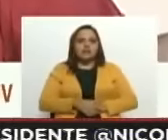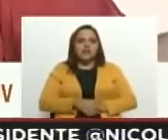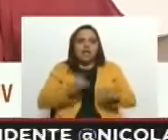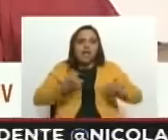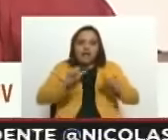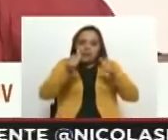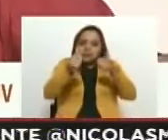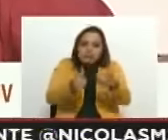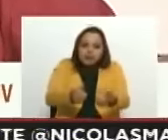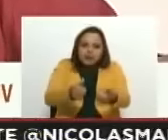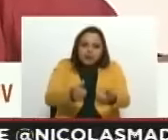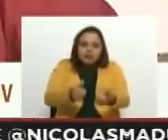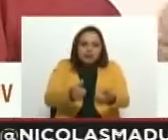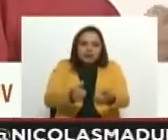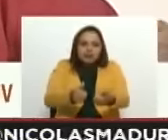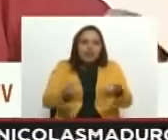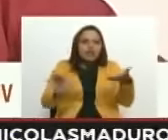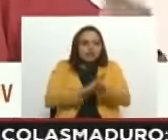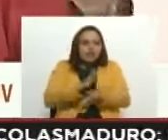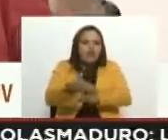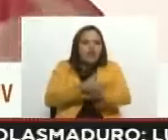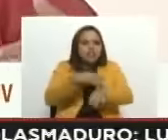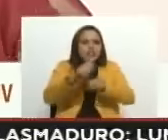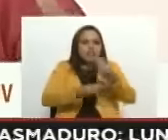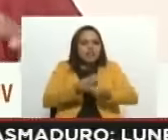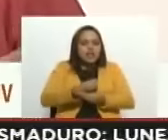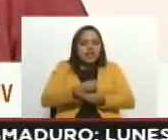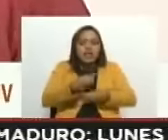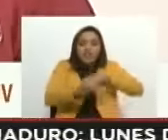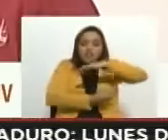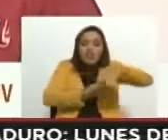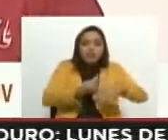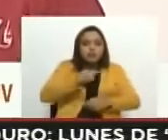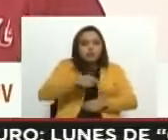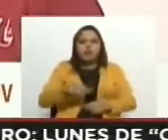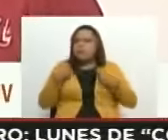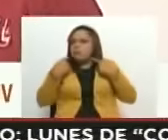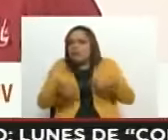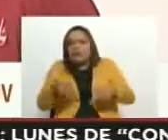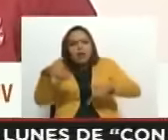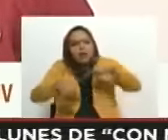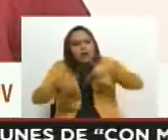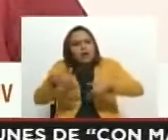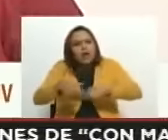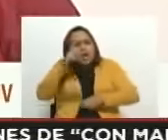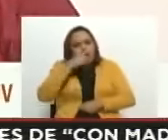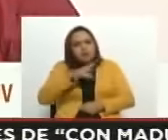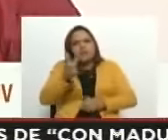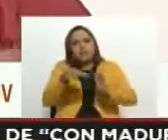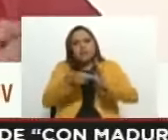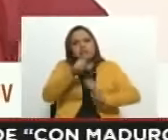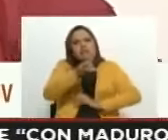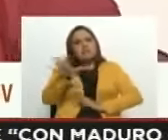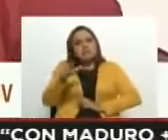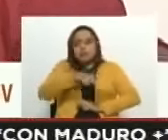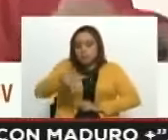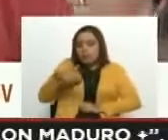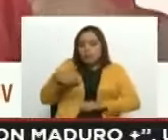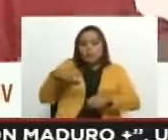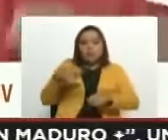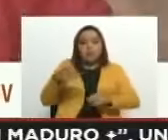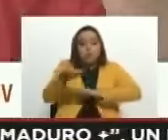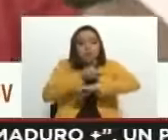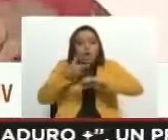verdaderamente ocurrió. Y a raíz de ahí nosotros perdimos las elecciones del 2015. ¿Qué hicimos nosotros?